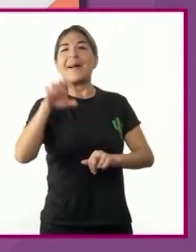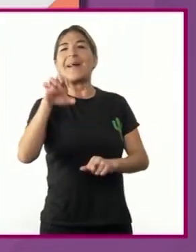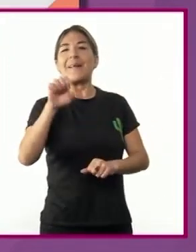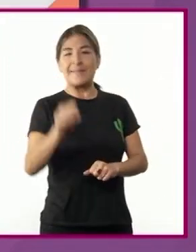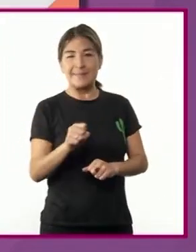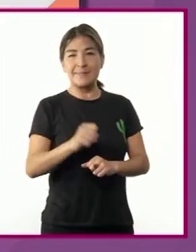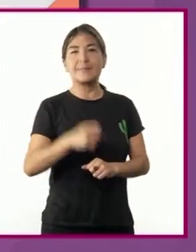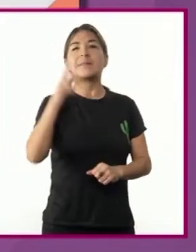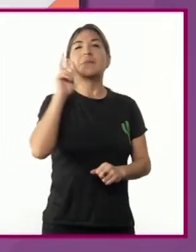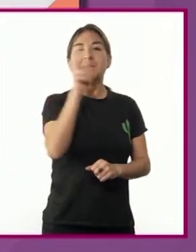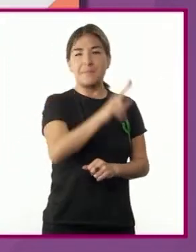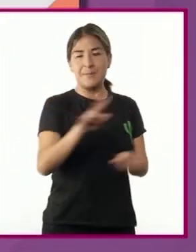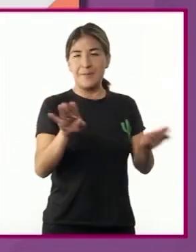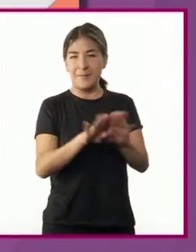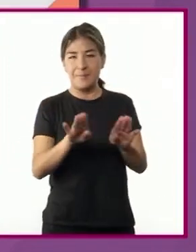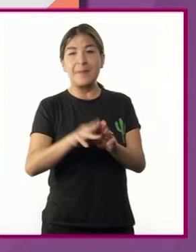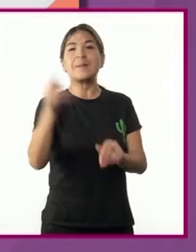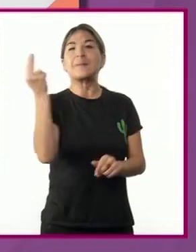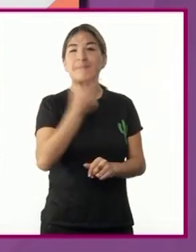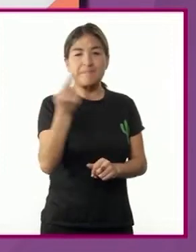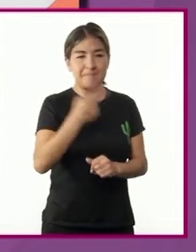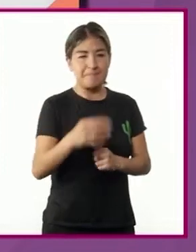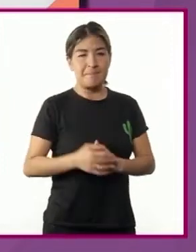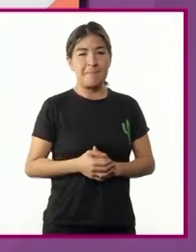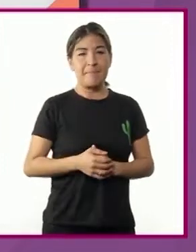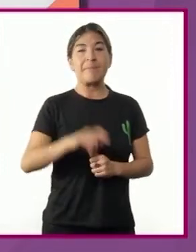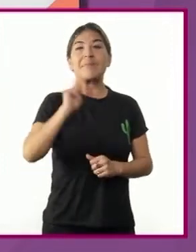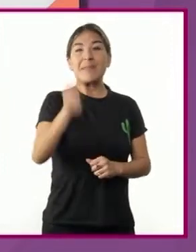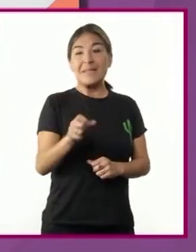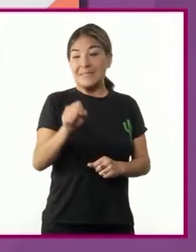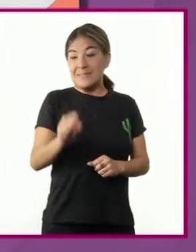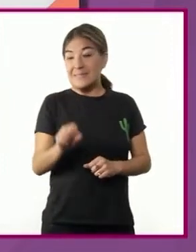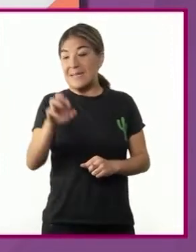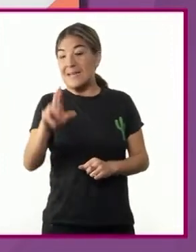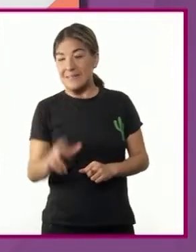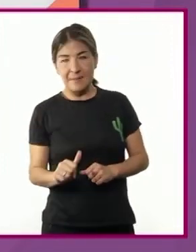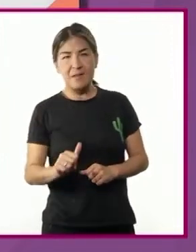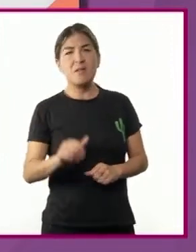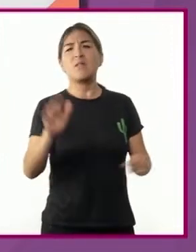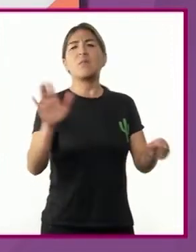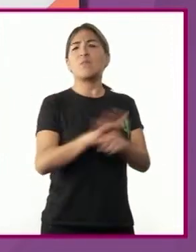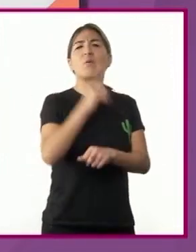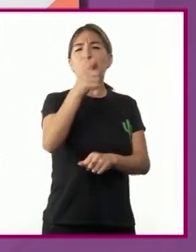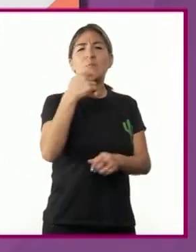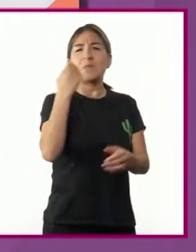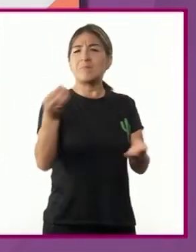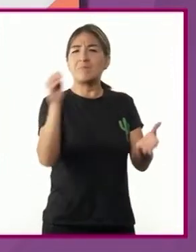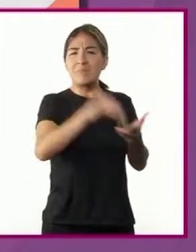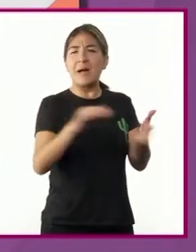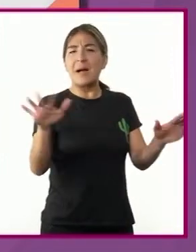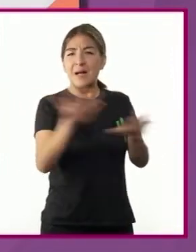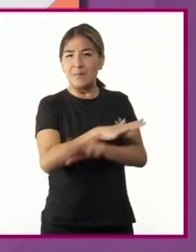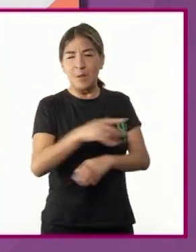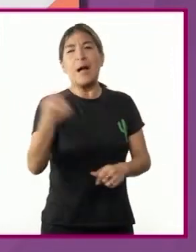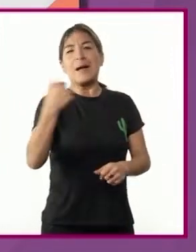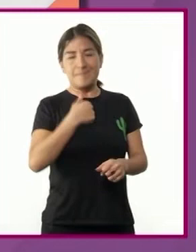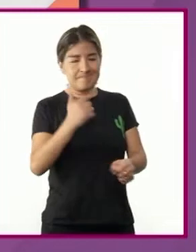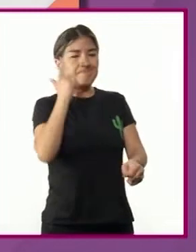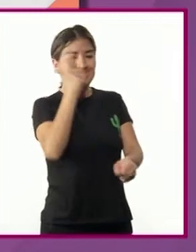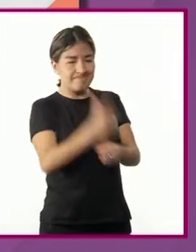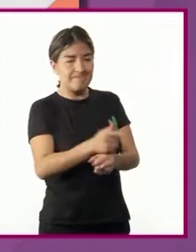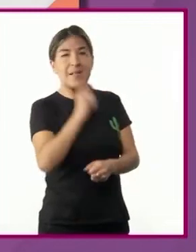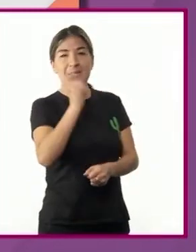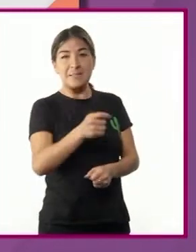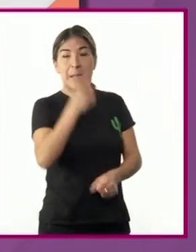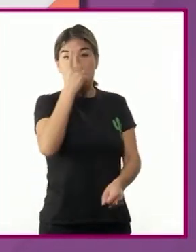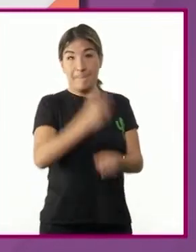queremos, es necesario en lugar de será. ¿Y por qué querías hacer el ajuste? Porque me di cuenta que el